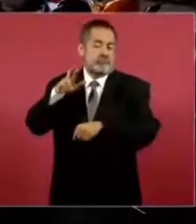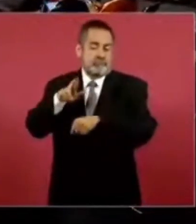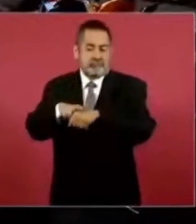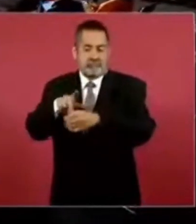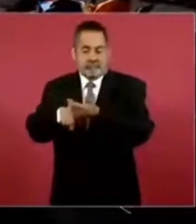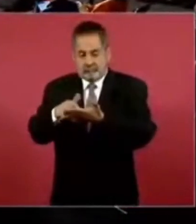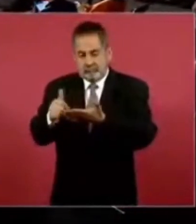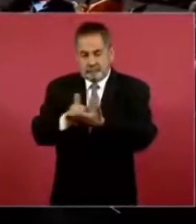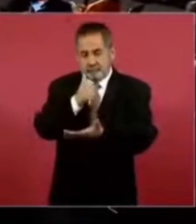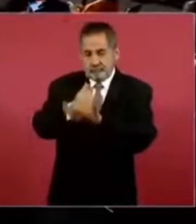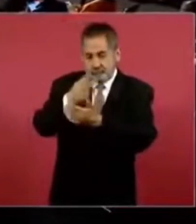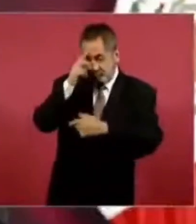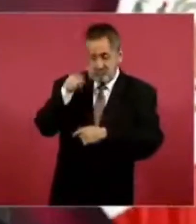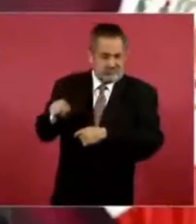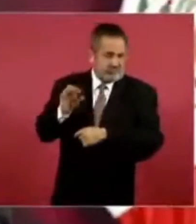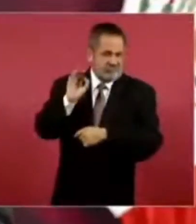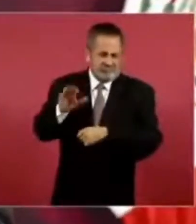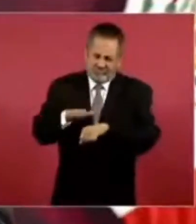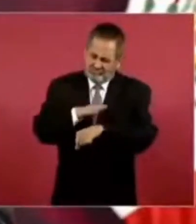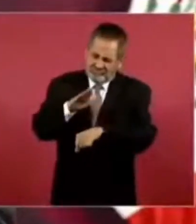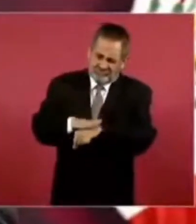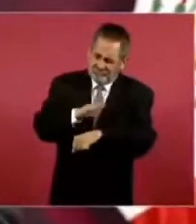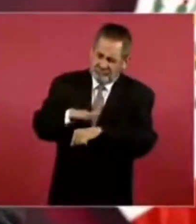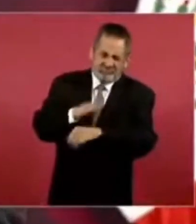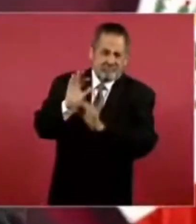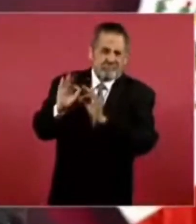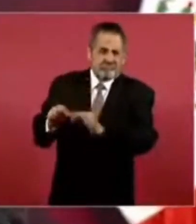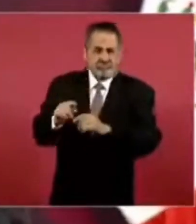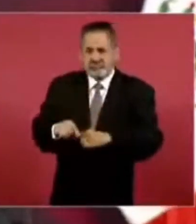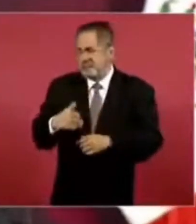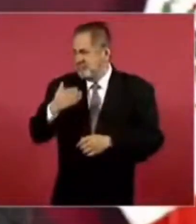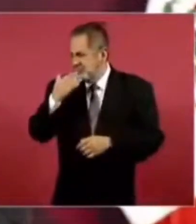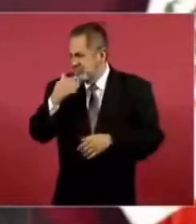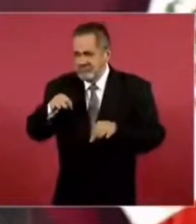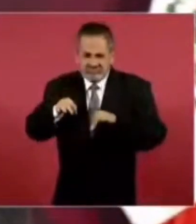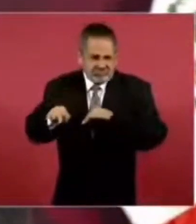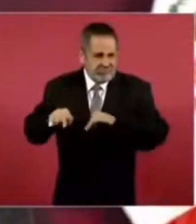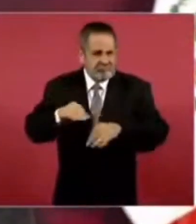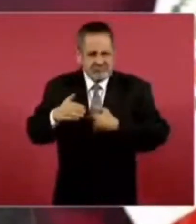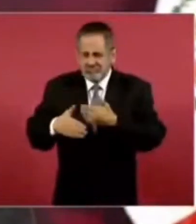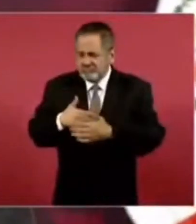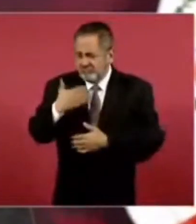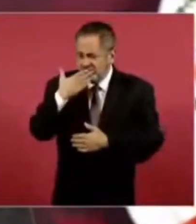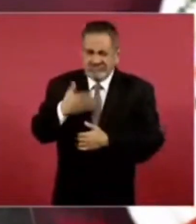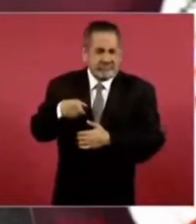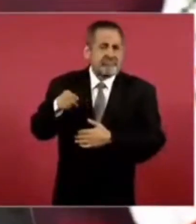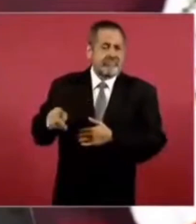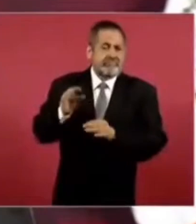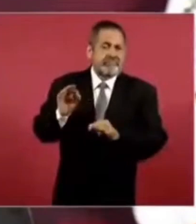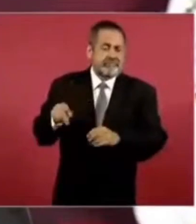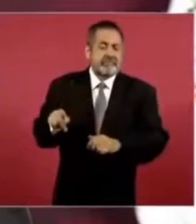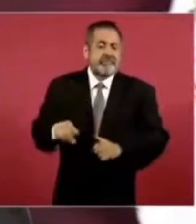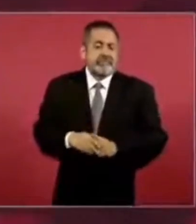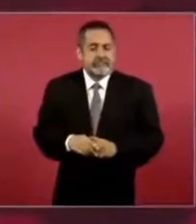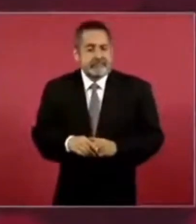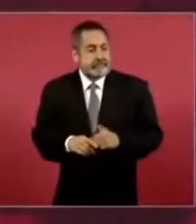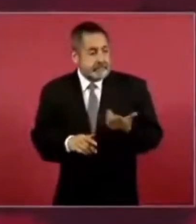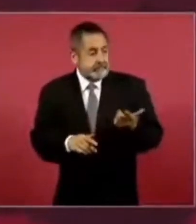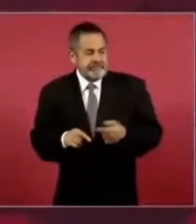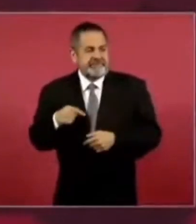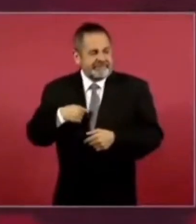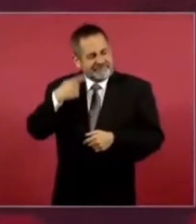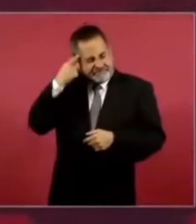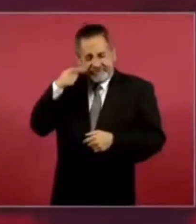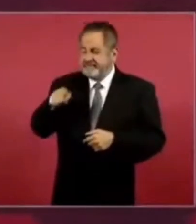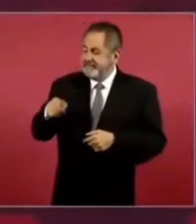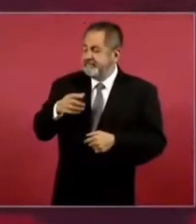ciudad de México Había hecho un buen trabajo entonces dijimos